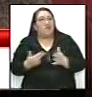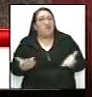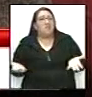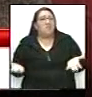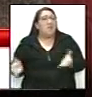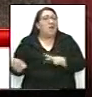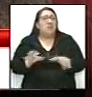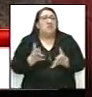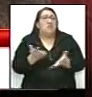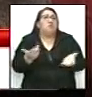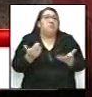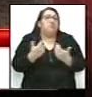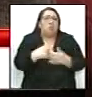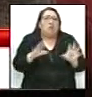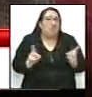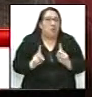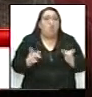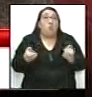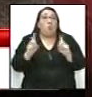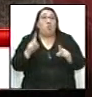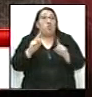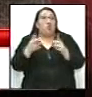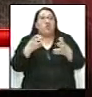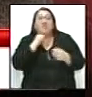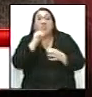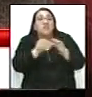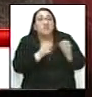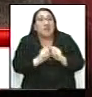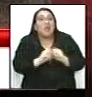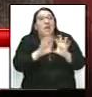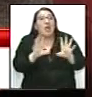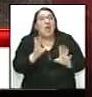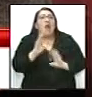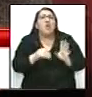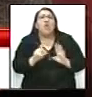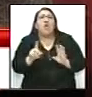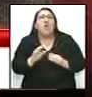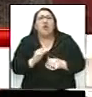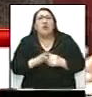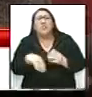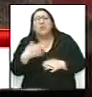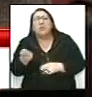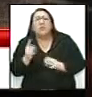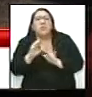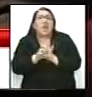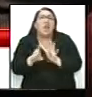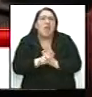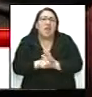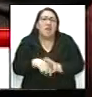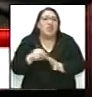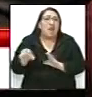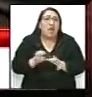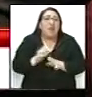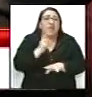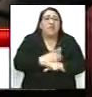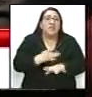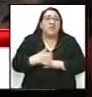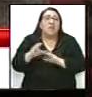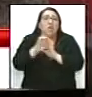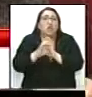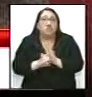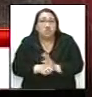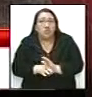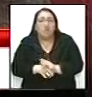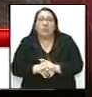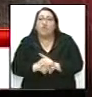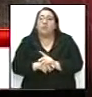este tipo de cosas, y es más, cuando no se quiere aclarar las cosas, y dice, a través de una ley que haga el desarrollo constitucional,